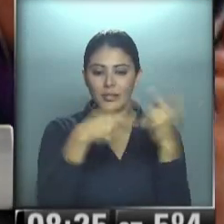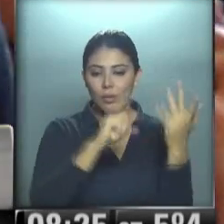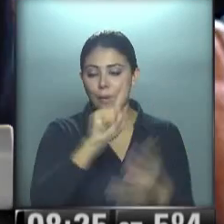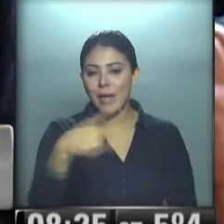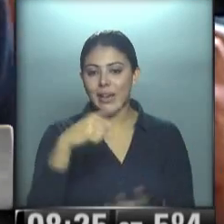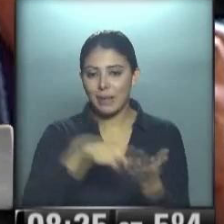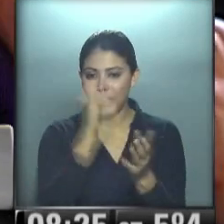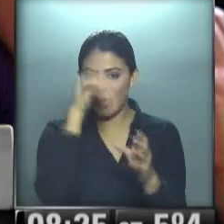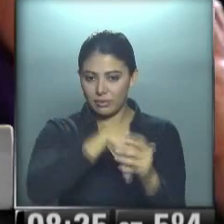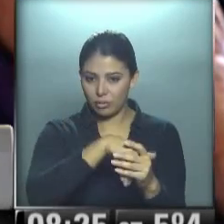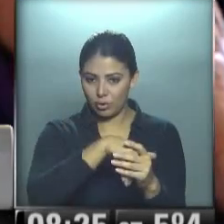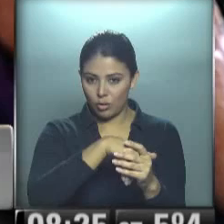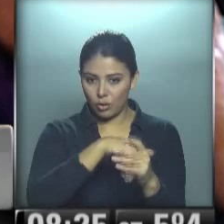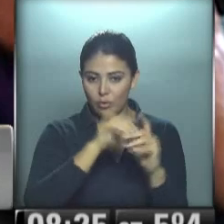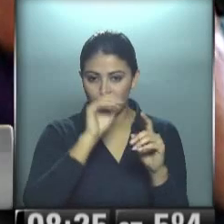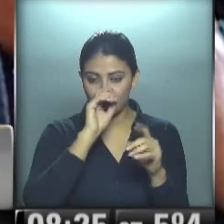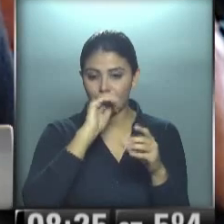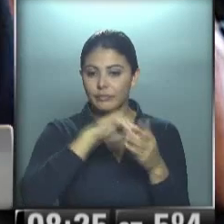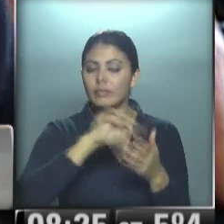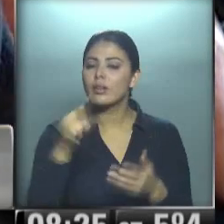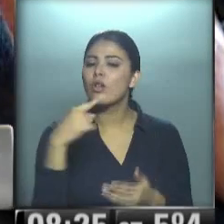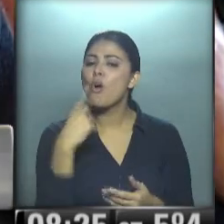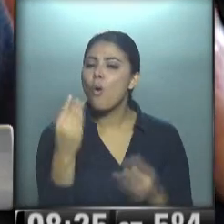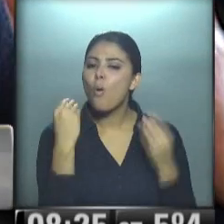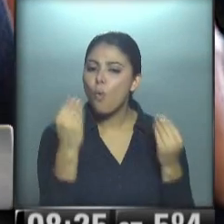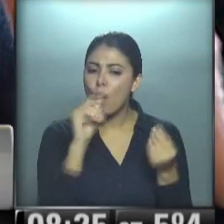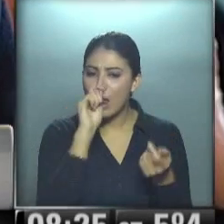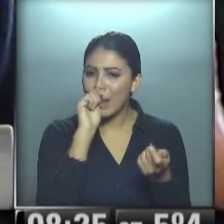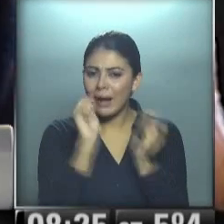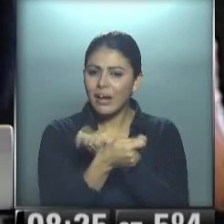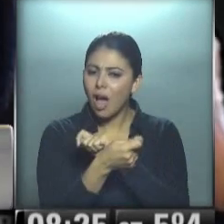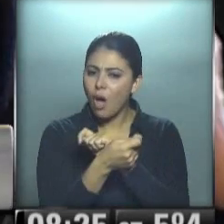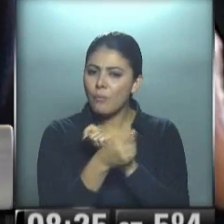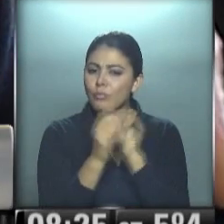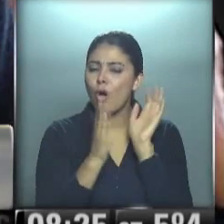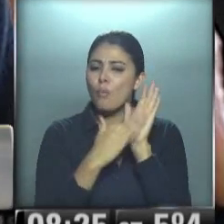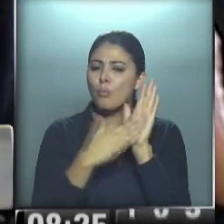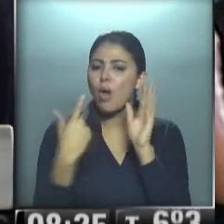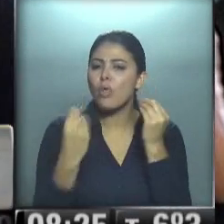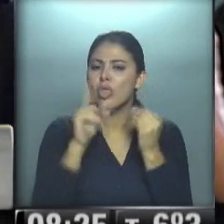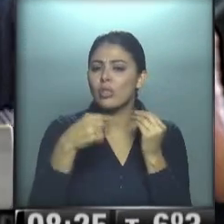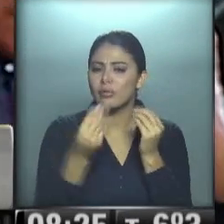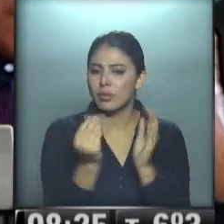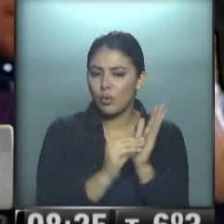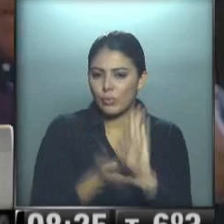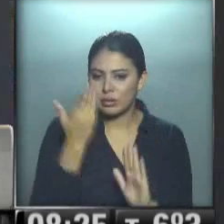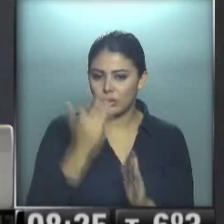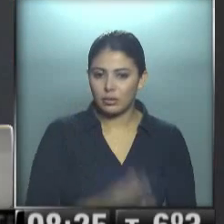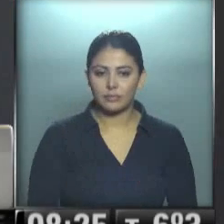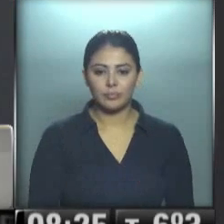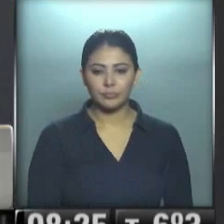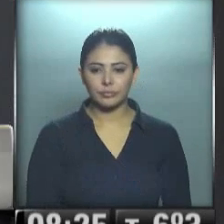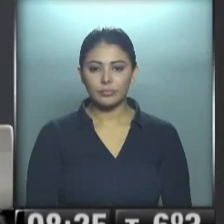mañana en área metropolitana y en capital federal cuáles son esas modificaciones cuáles son los fundamentos para que se haya tomado esta decisión bueno efectivamente